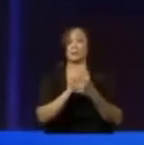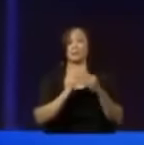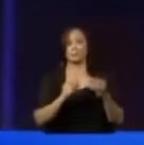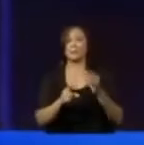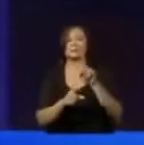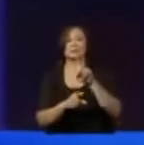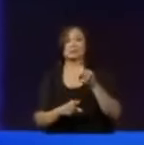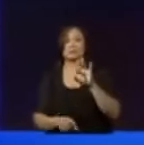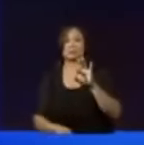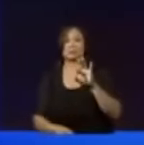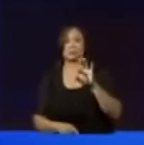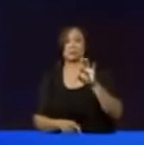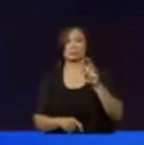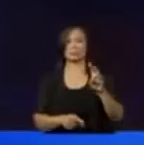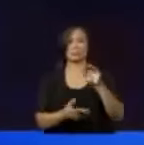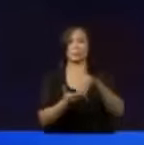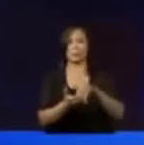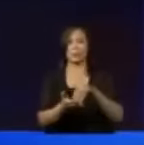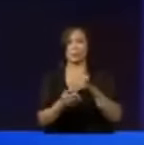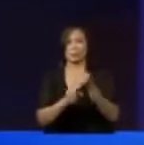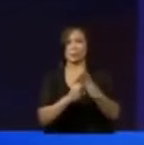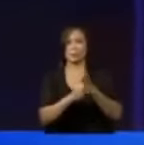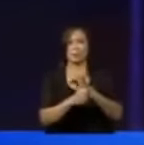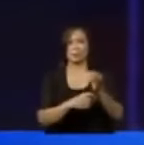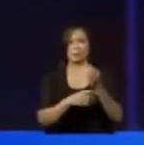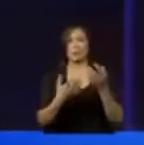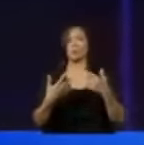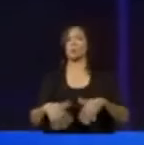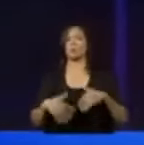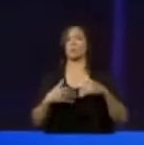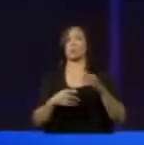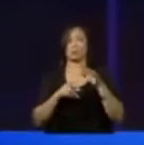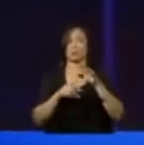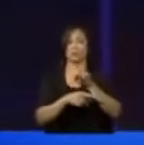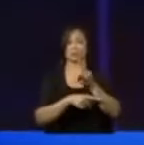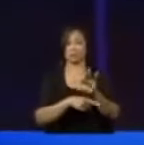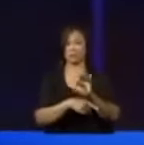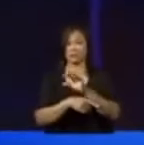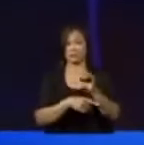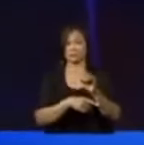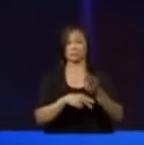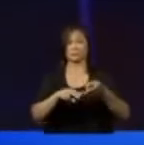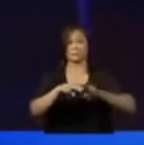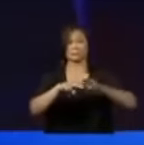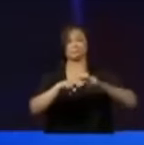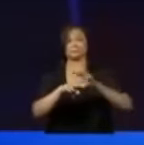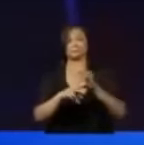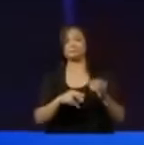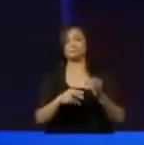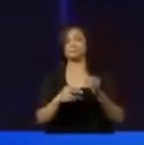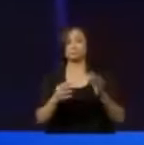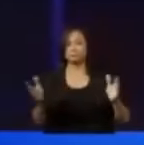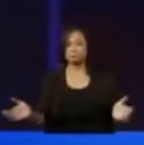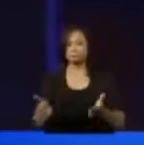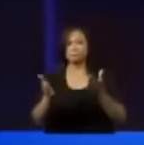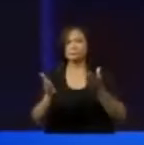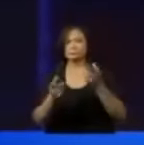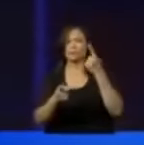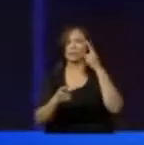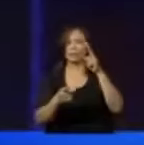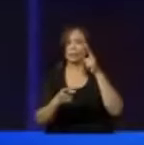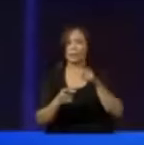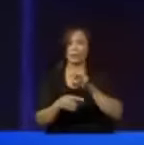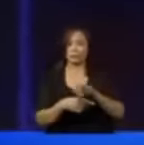con 197 mil empleos tenemos hoy, más que nunca en el área de Zona Franca, con el impulso que le hemos